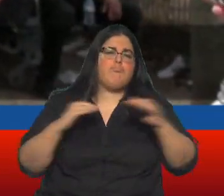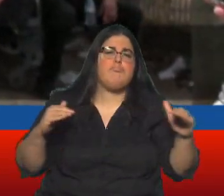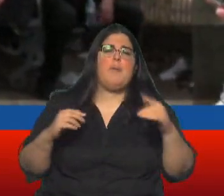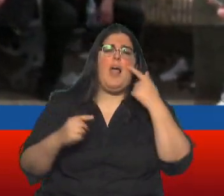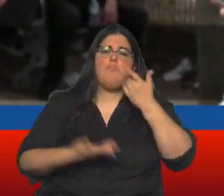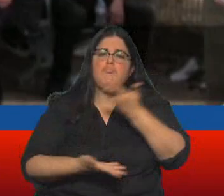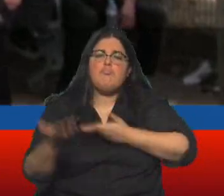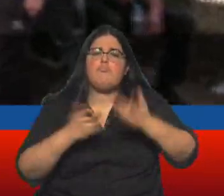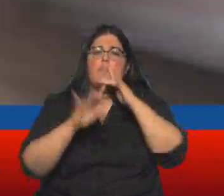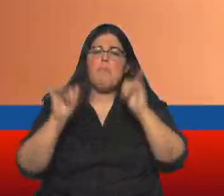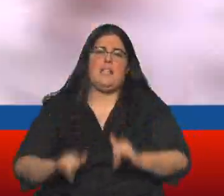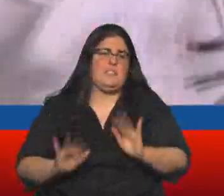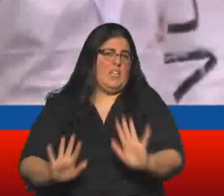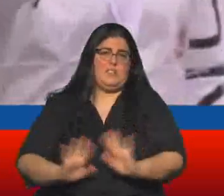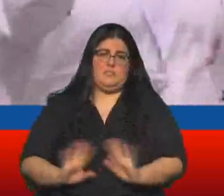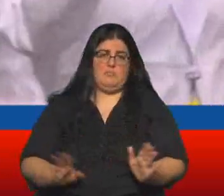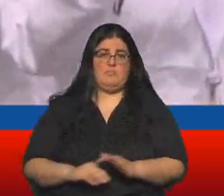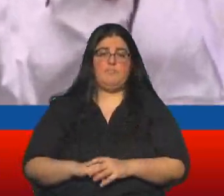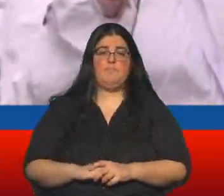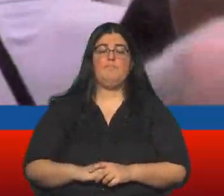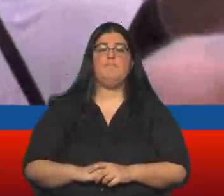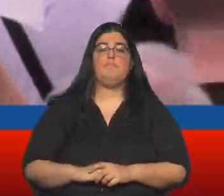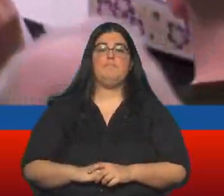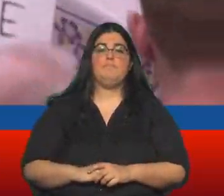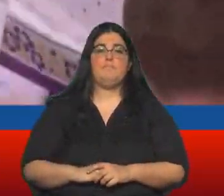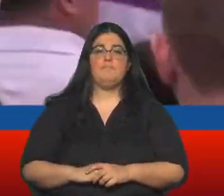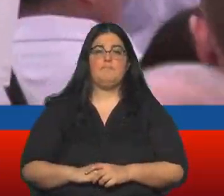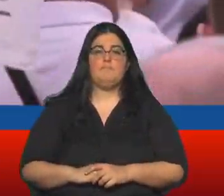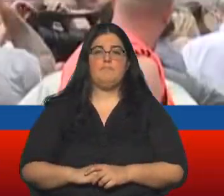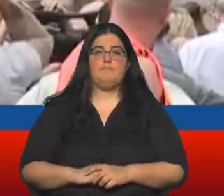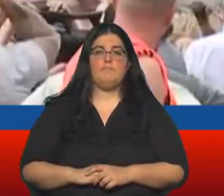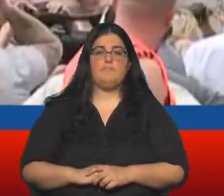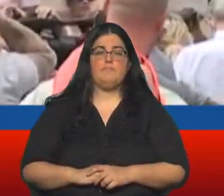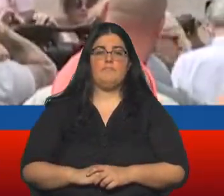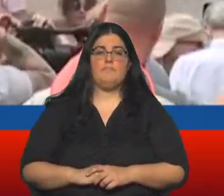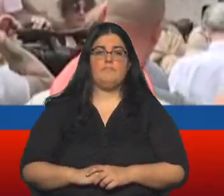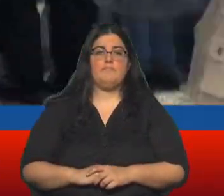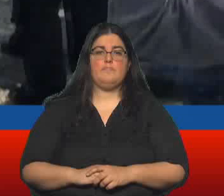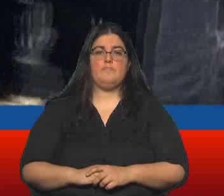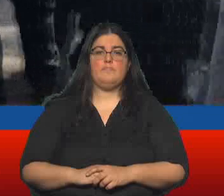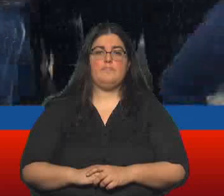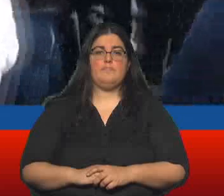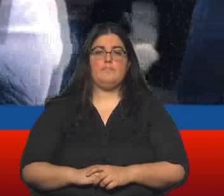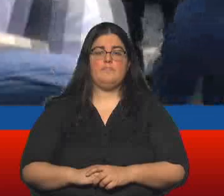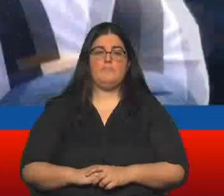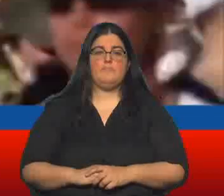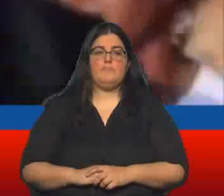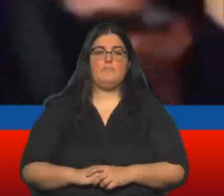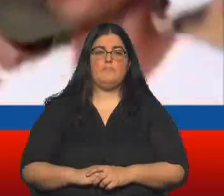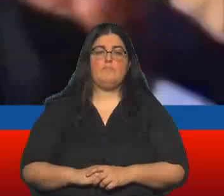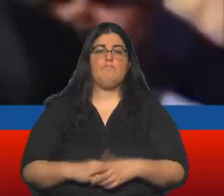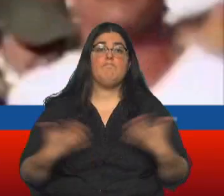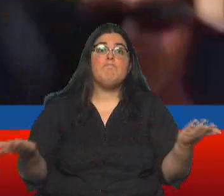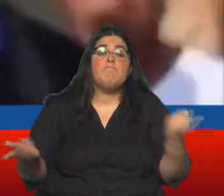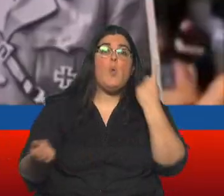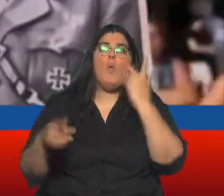bonne intelligence. Voilà. De ces colonies, de son manque d'économie comparé à Rouné ou à Rony, je te parle de Marine. Sin un